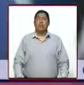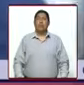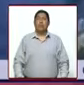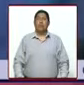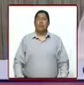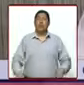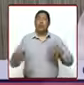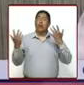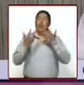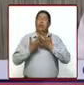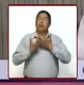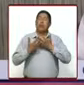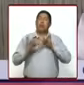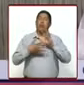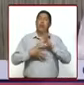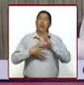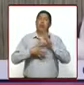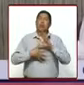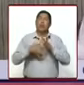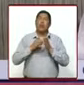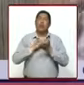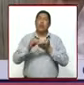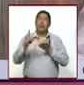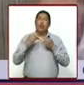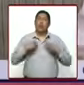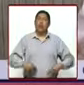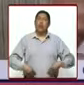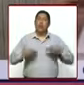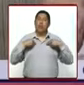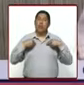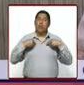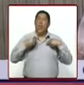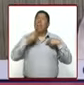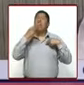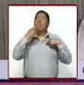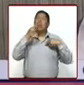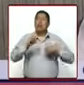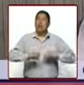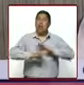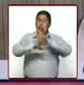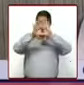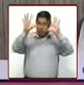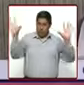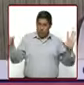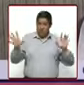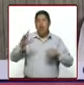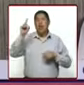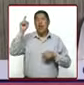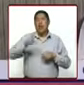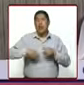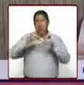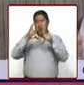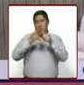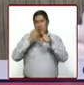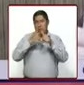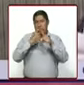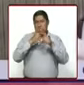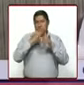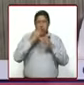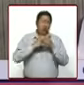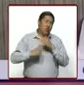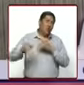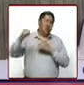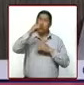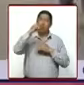La Convención Interamericana de Derechos Humanos, en su artículo 19, el numeral 1, es clara al establecer que se debe primar el interés